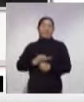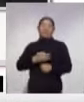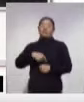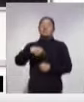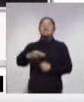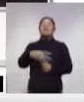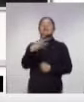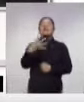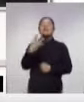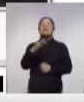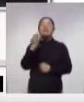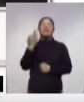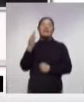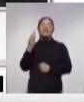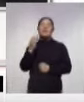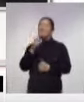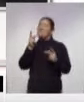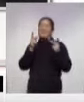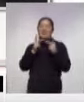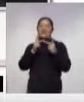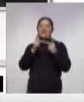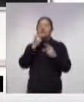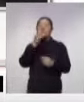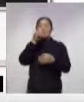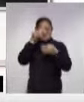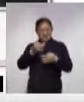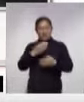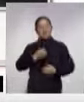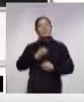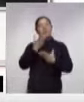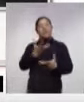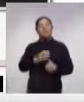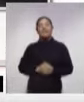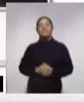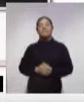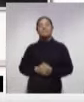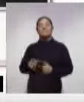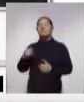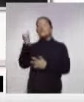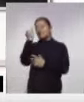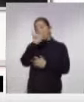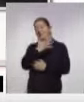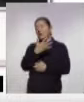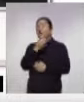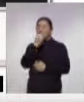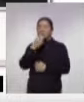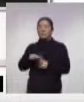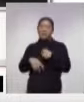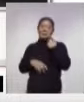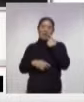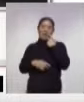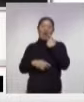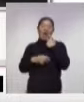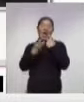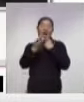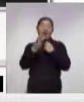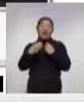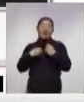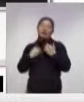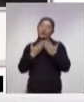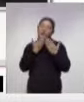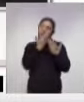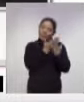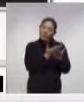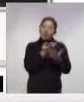hacerlo con un buen poema. Y para complementarlo, pues con una buena imagen, y eso es lo que estamos proponiendo con este libro,